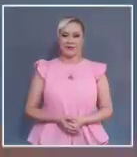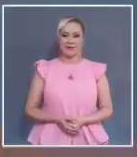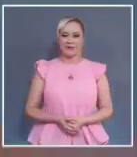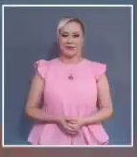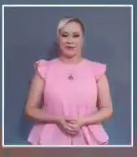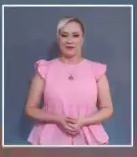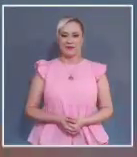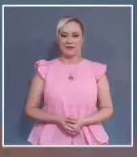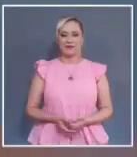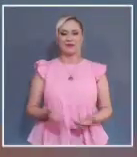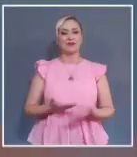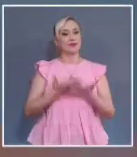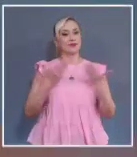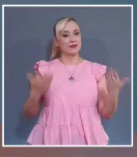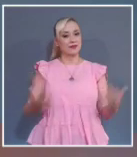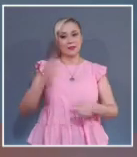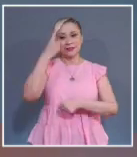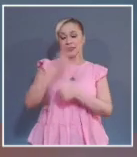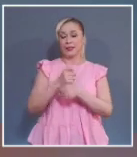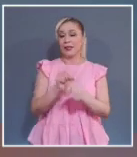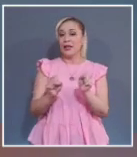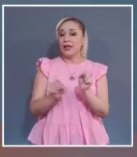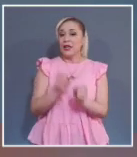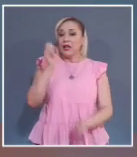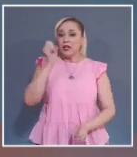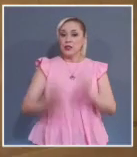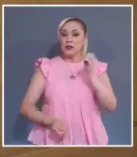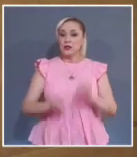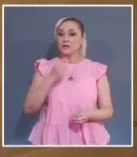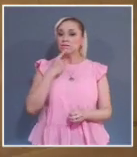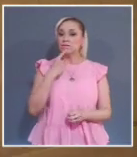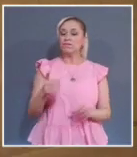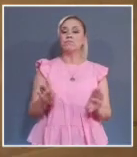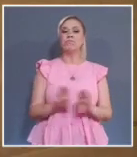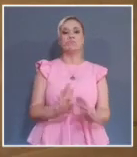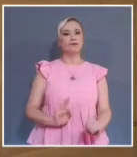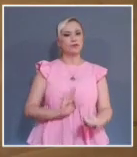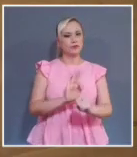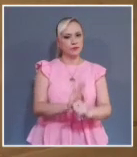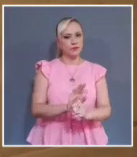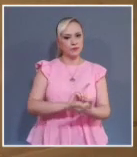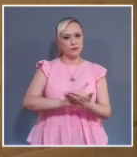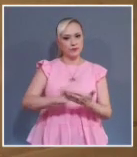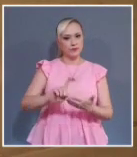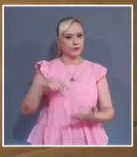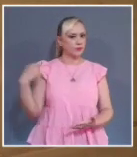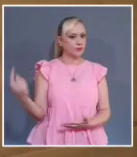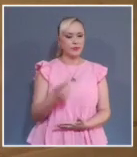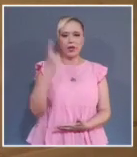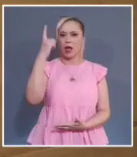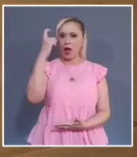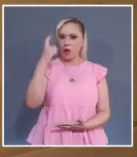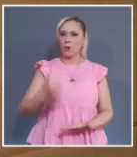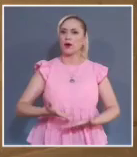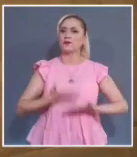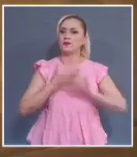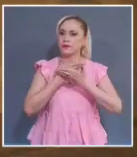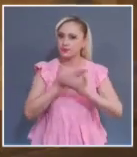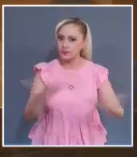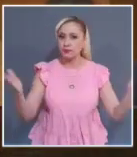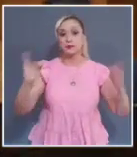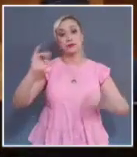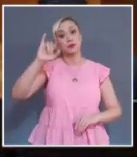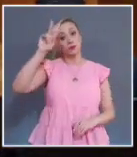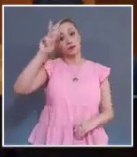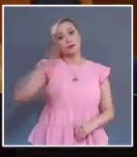Mientras, la primera sala de la Corte estableció que el estándar de protección del derecho humano al agua reconoce el derecho de las personas a que las